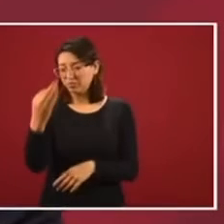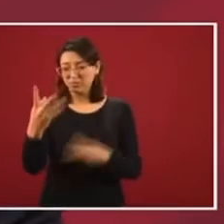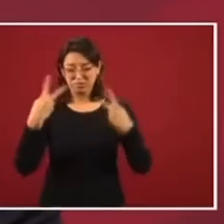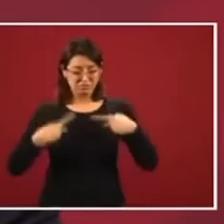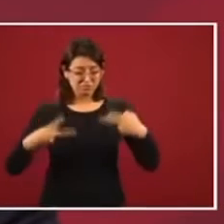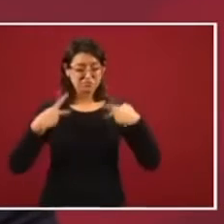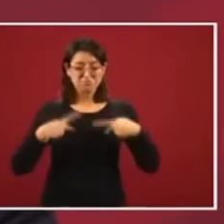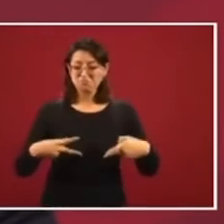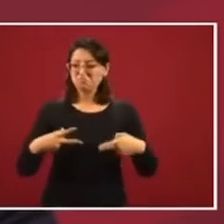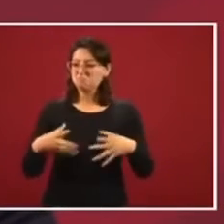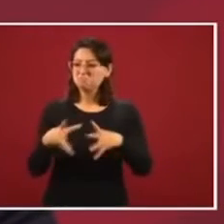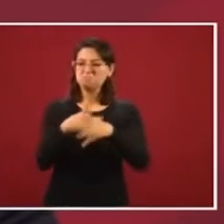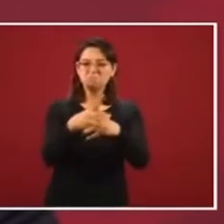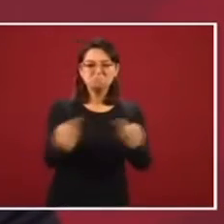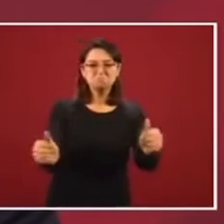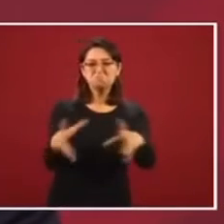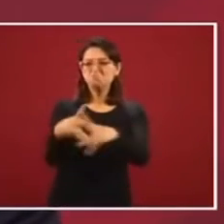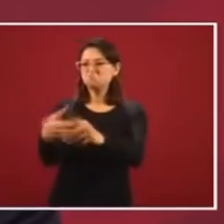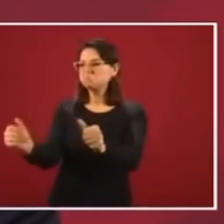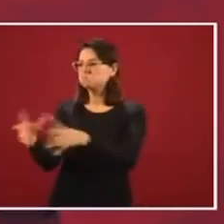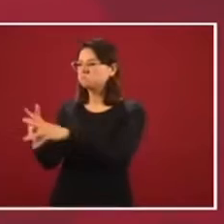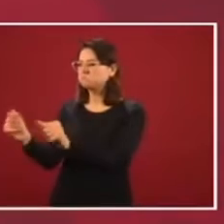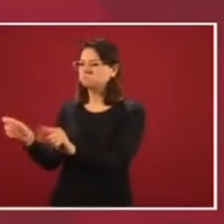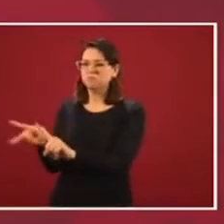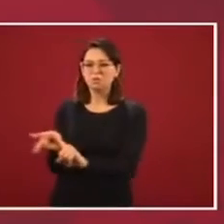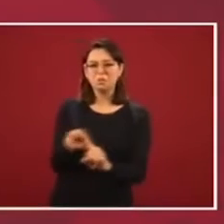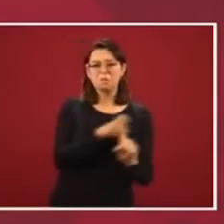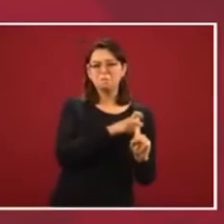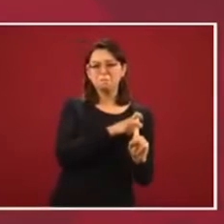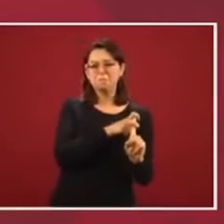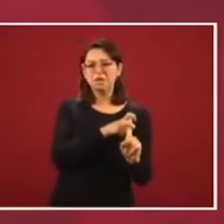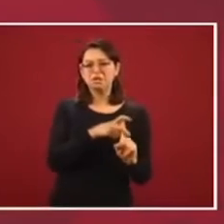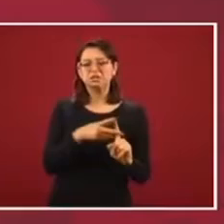un régimen que